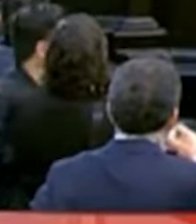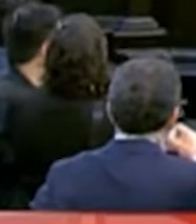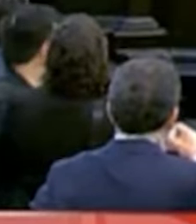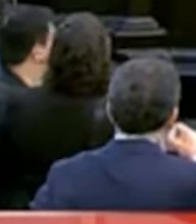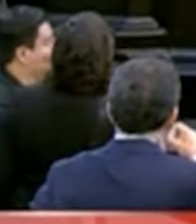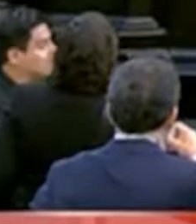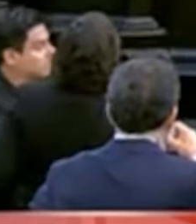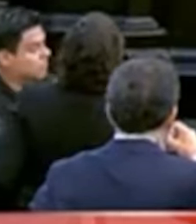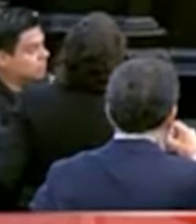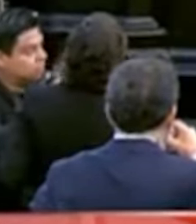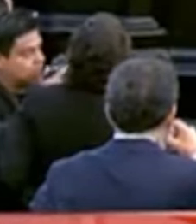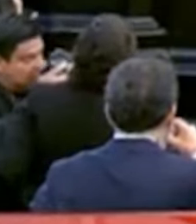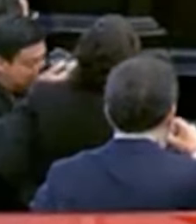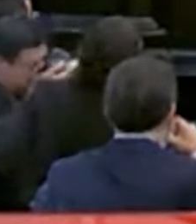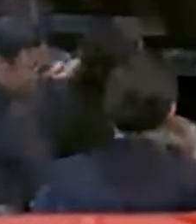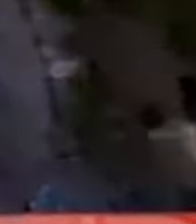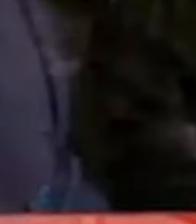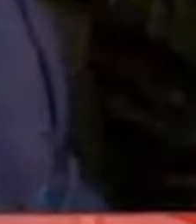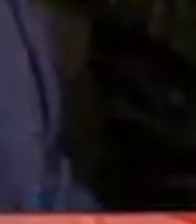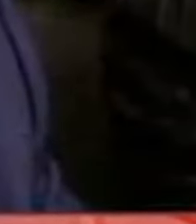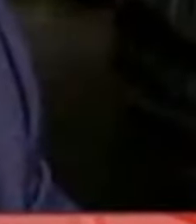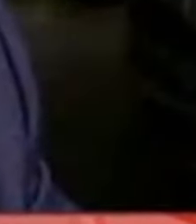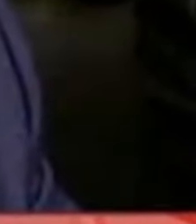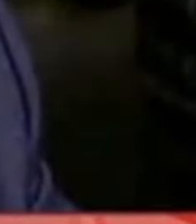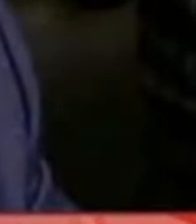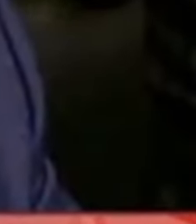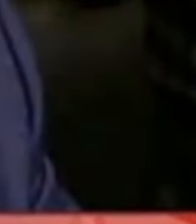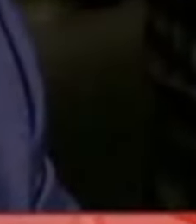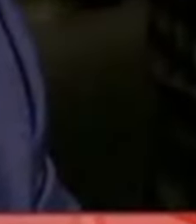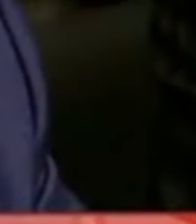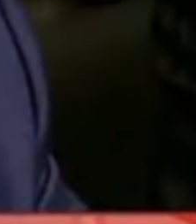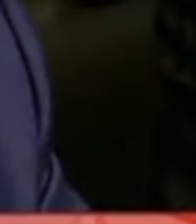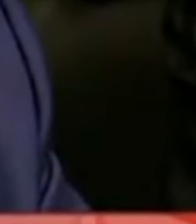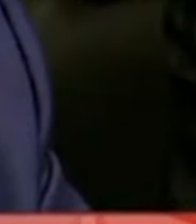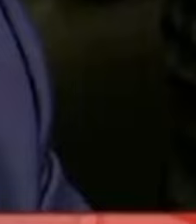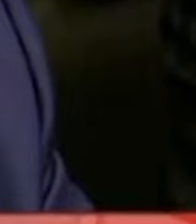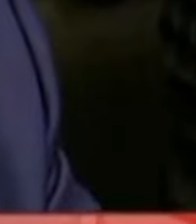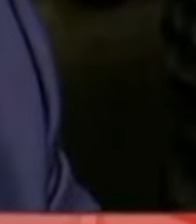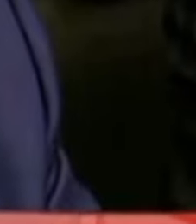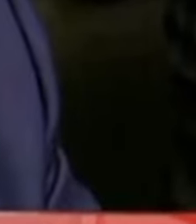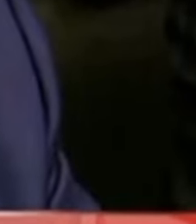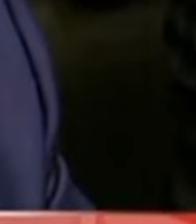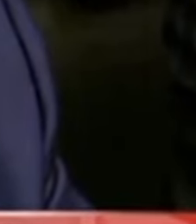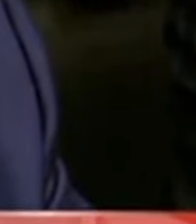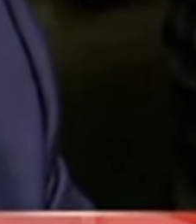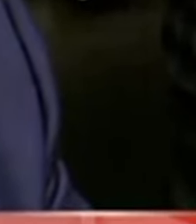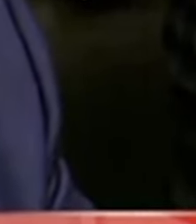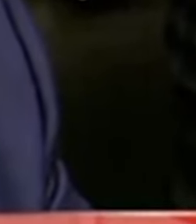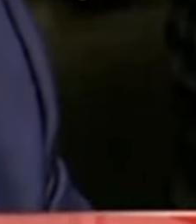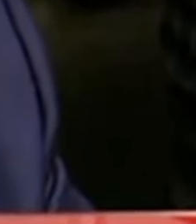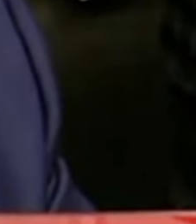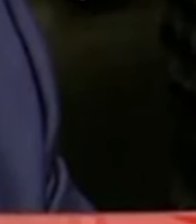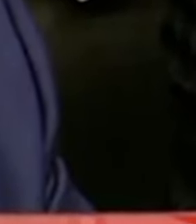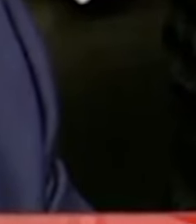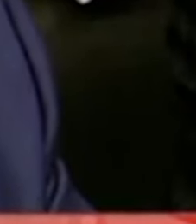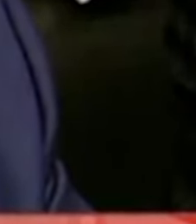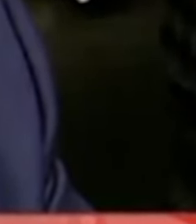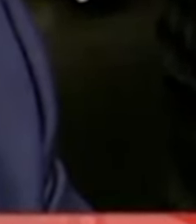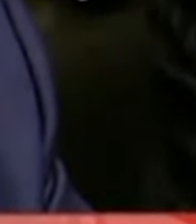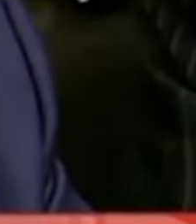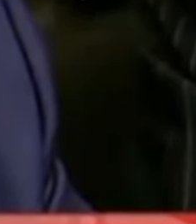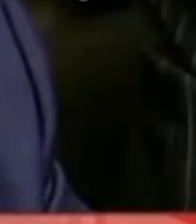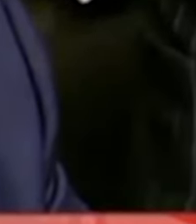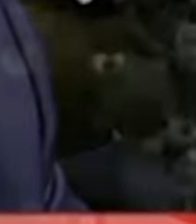Quiero pedirle a la Asamblea que demos una demostración de respeto escuchando a la